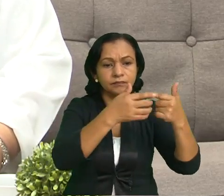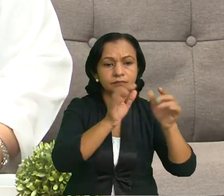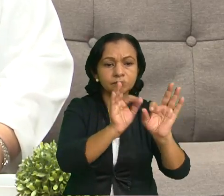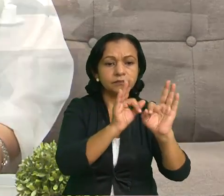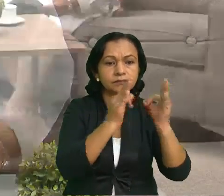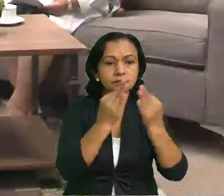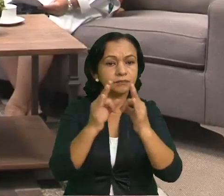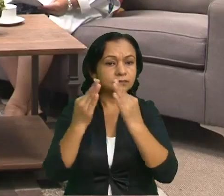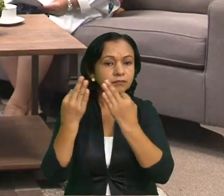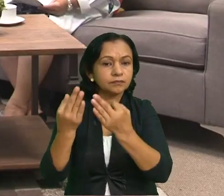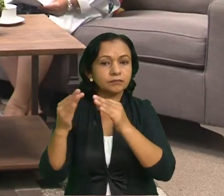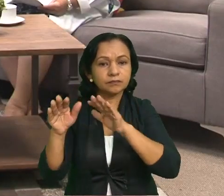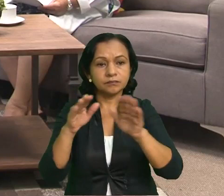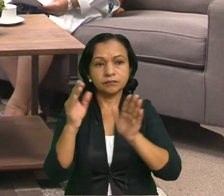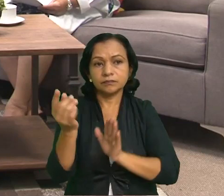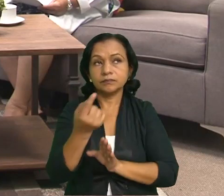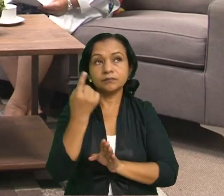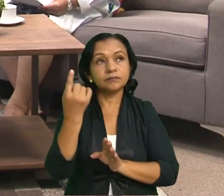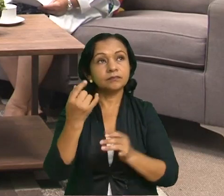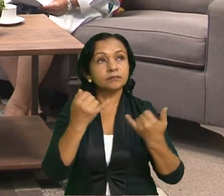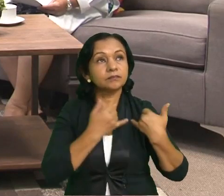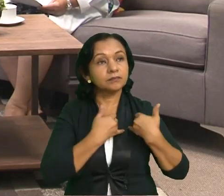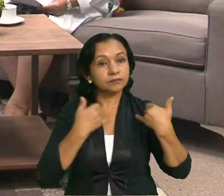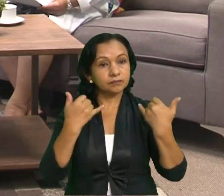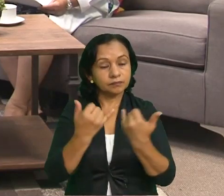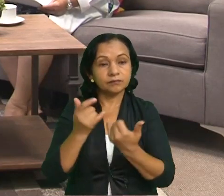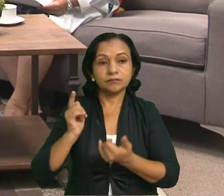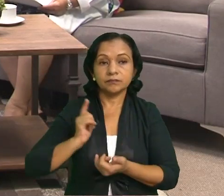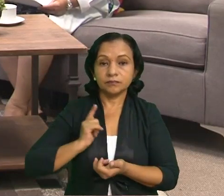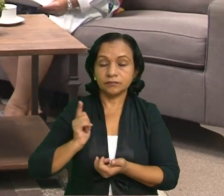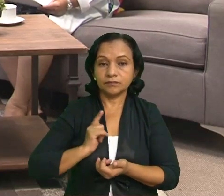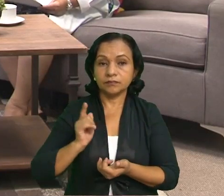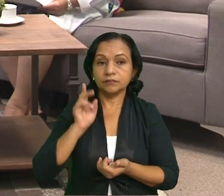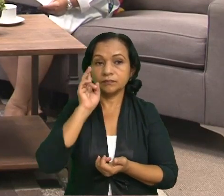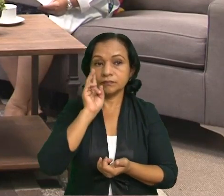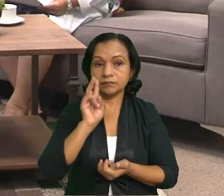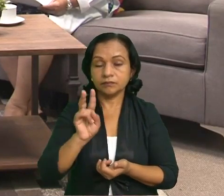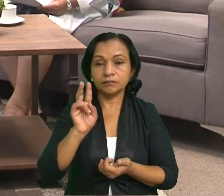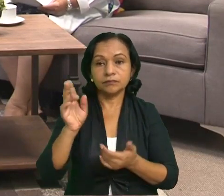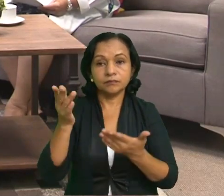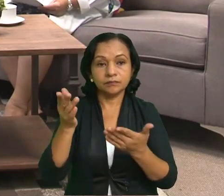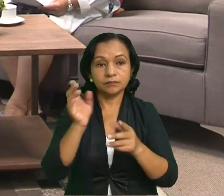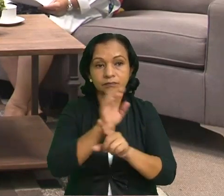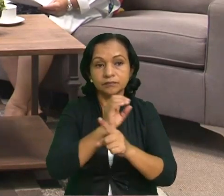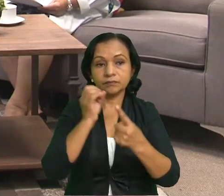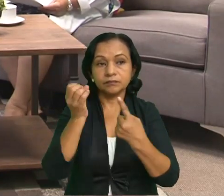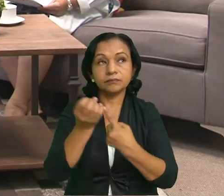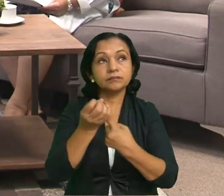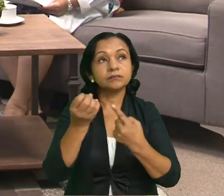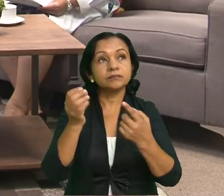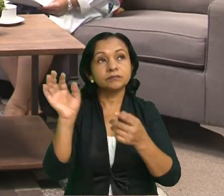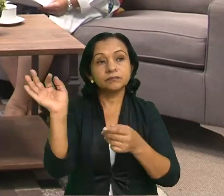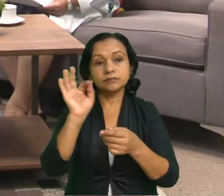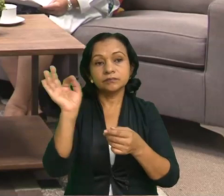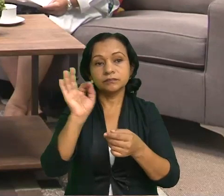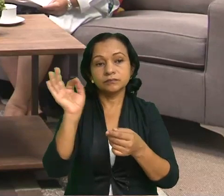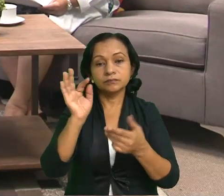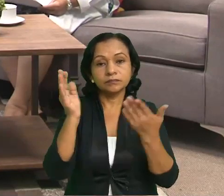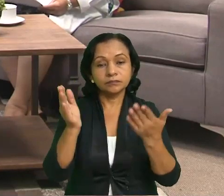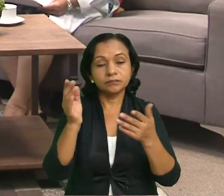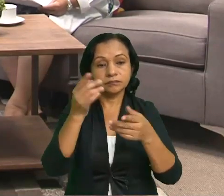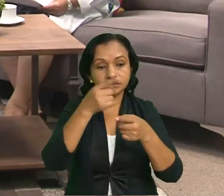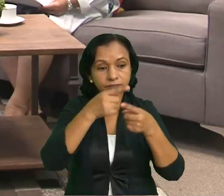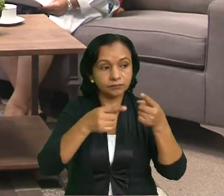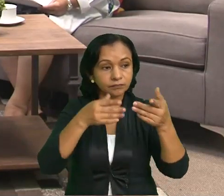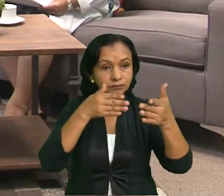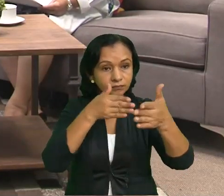no las puede hacer solo una institución sino que tiene que tener esa base organizada que ya era modelo de la primera etapa